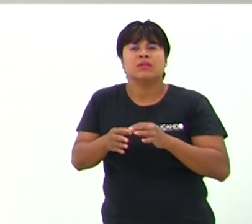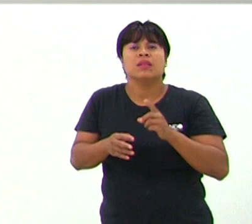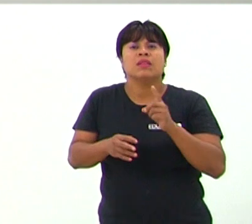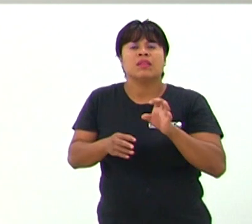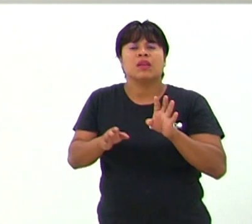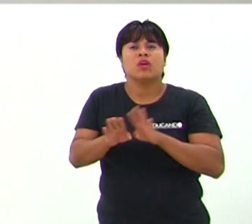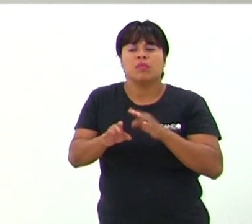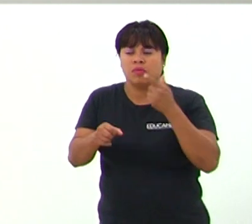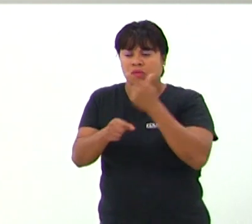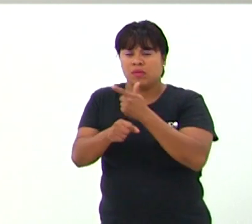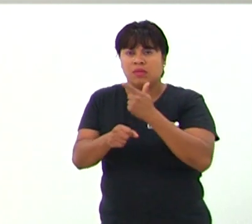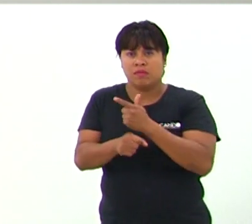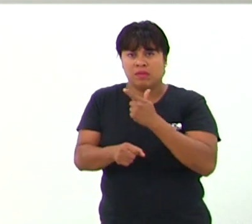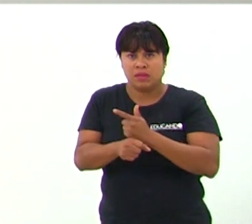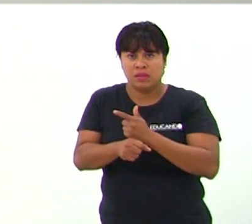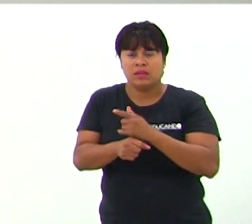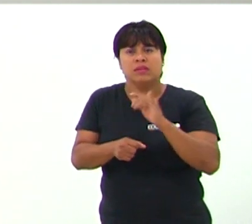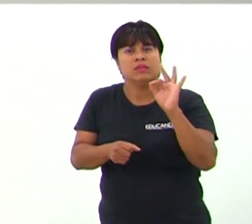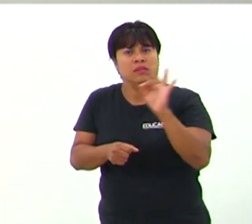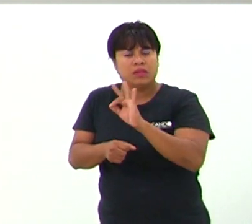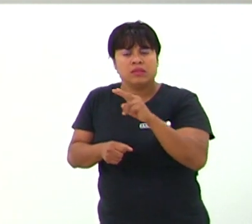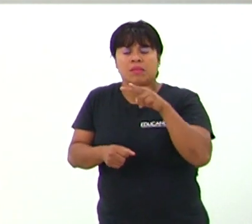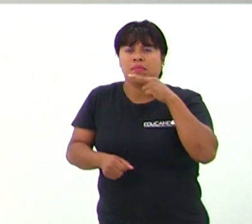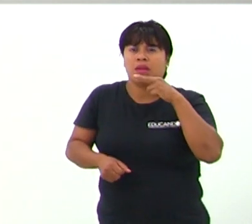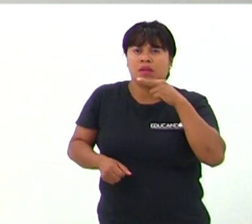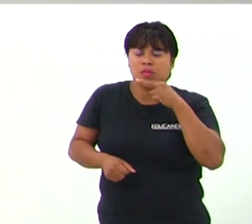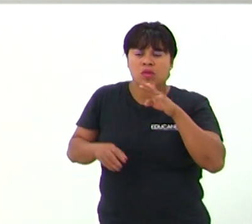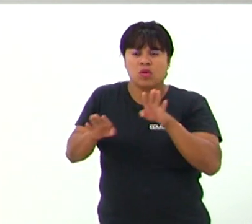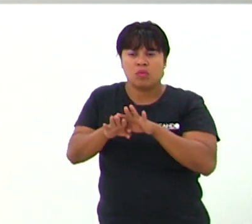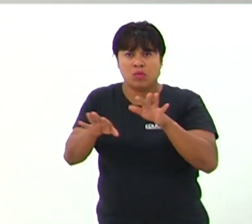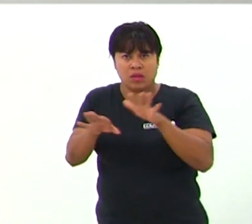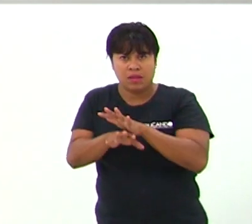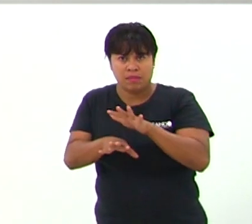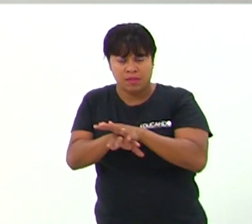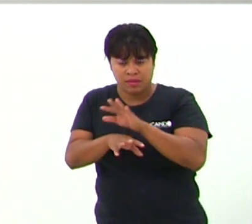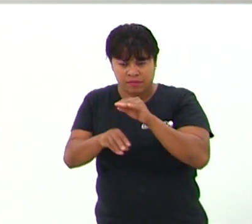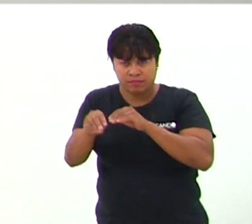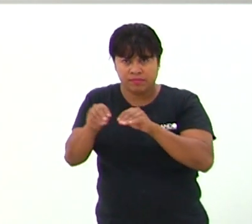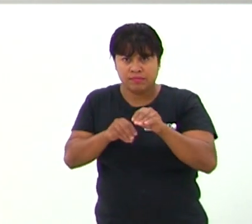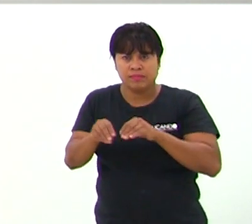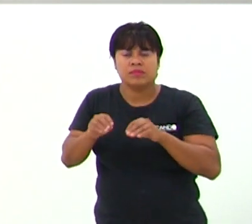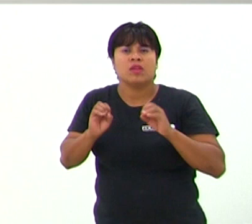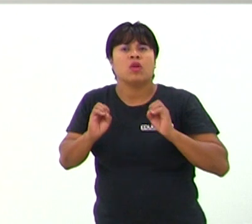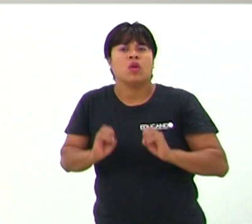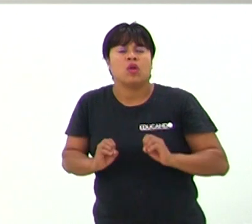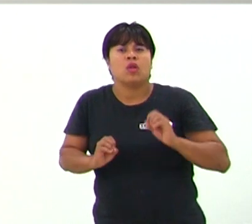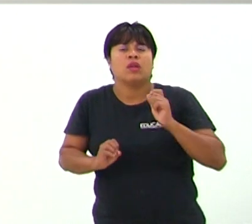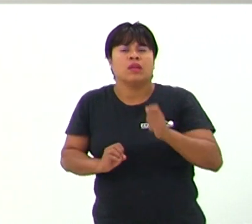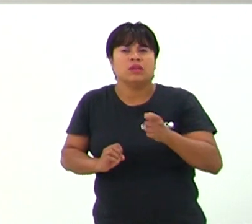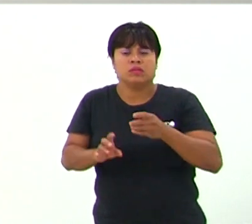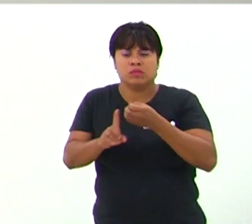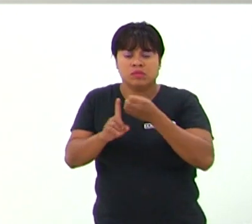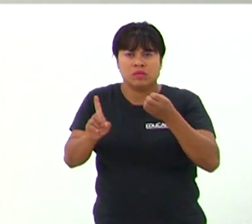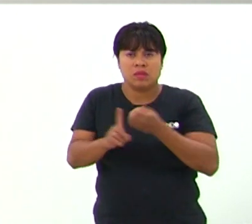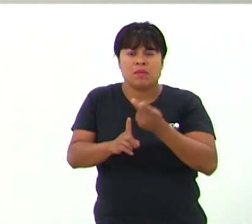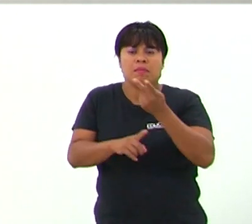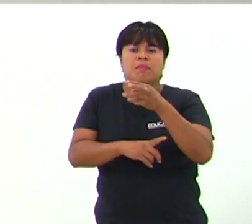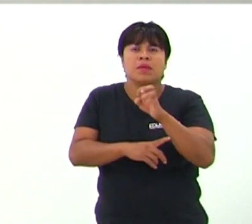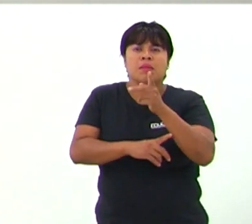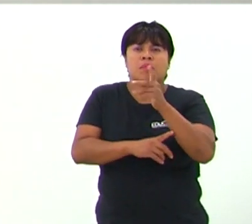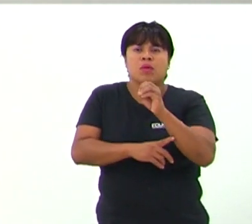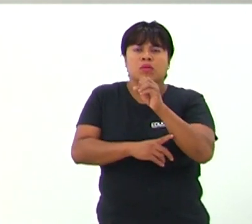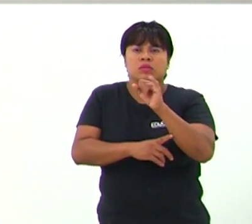de identificar si es un verbo que modifica, ¿bien? O si es una frase